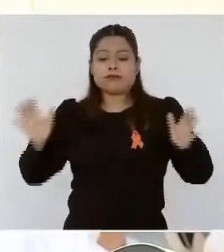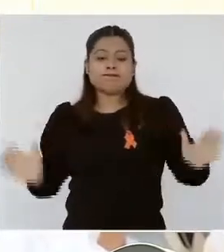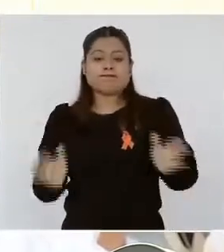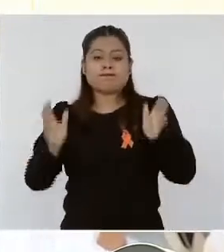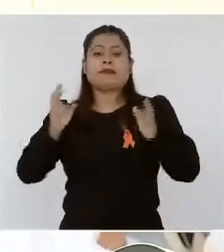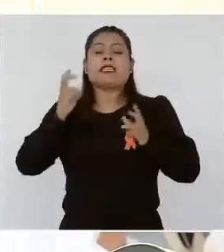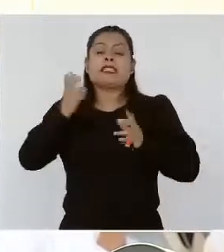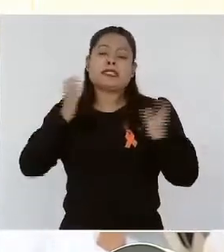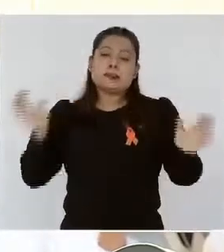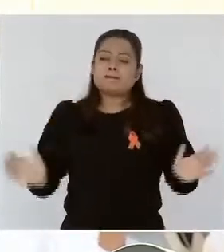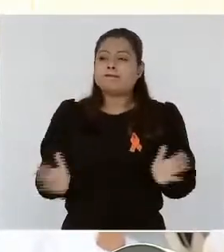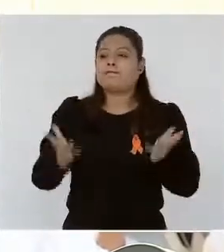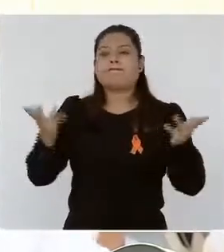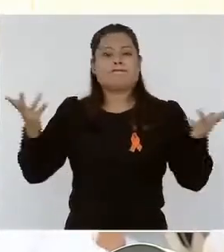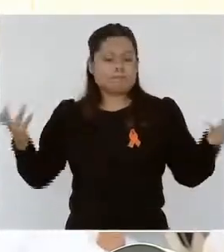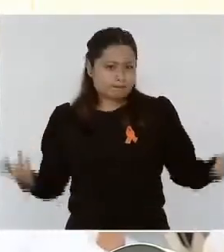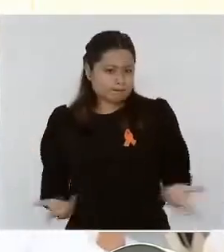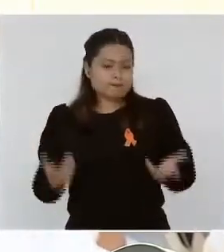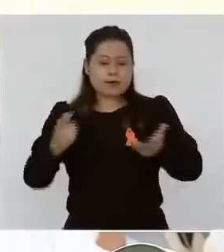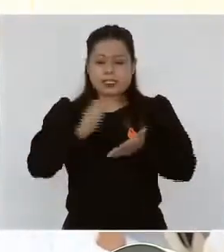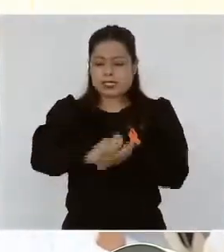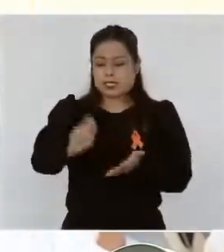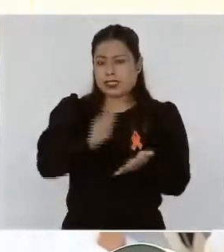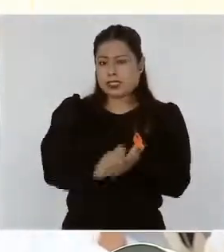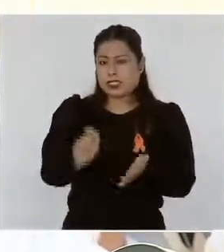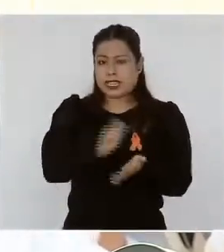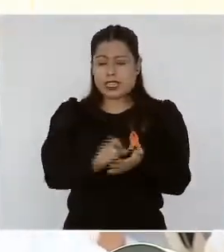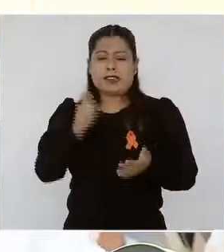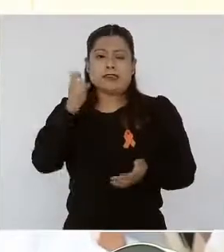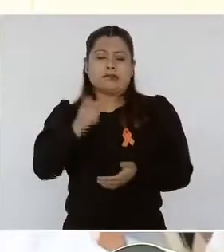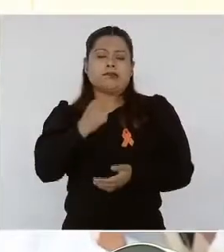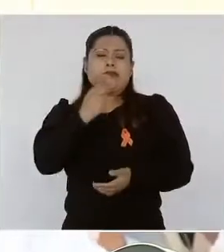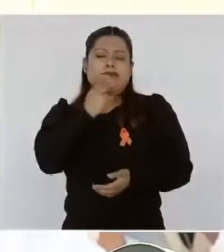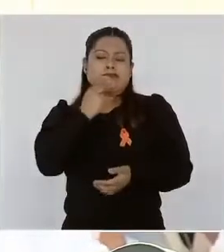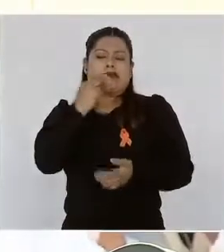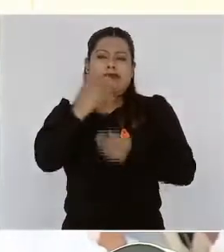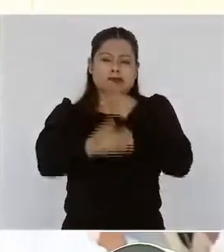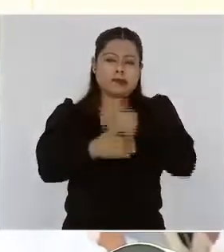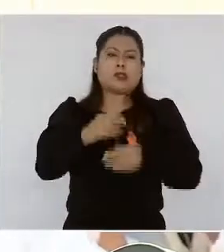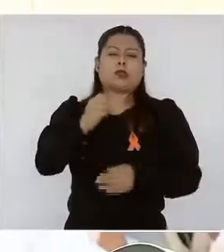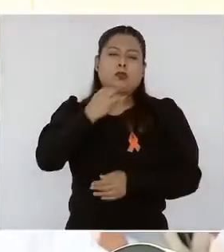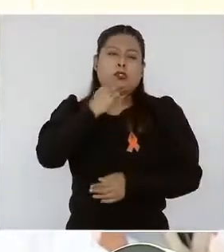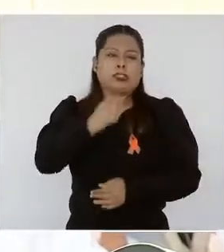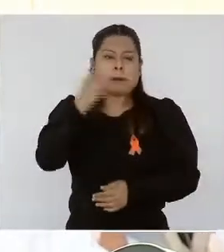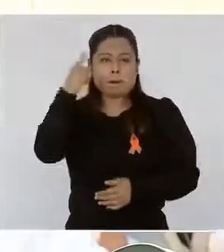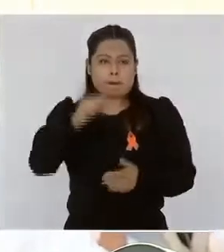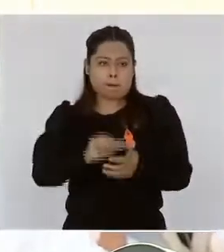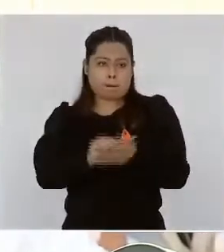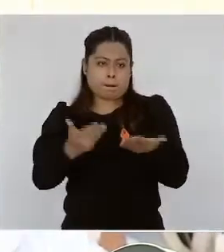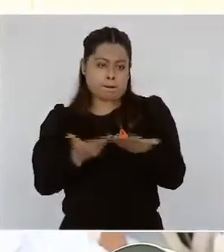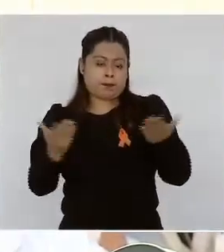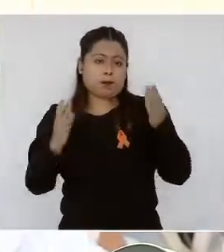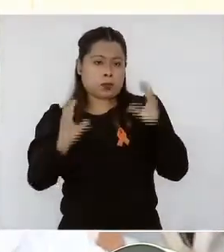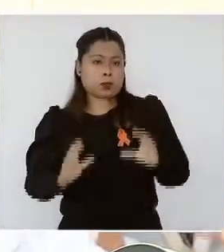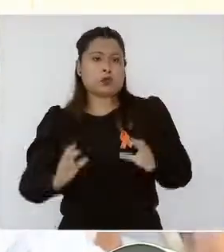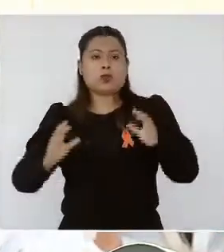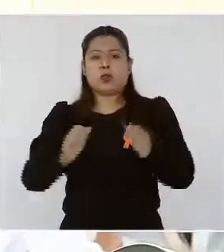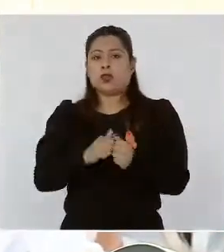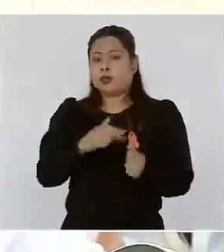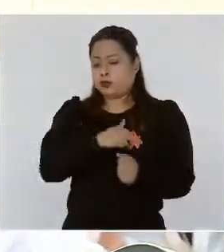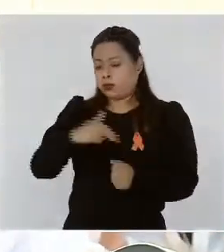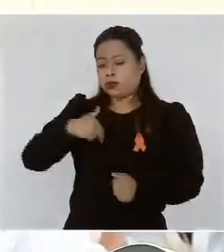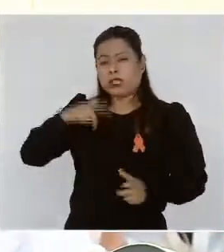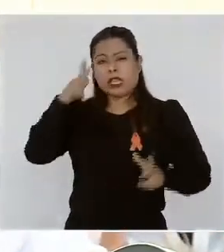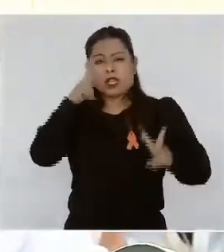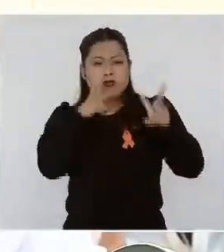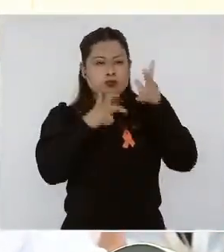porque finalmente lo que hizo, lo que escribió Mijael Ende, ha servido o sirve hasta en la actualidad. Cuidémonos a nosotros mismos,